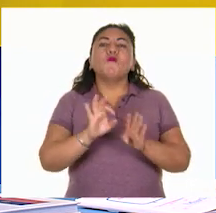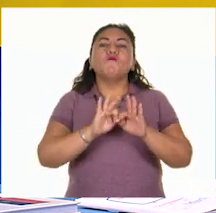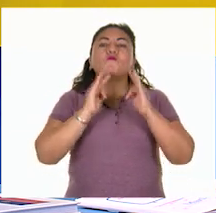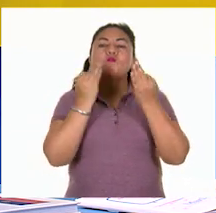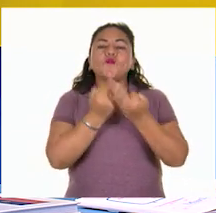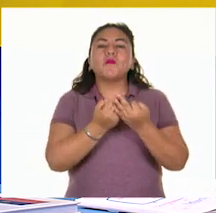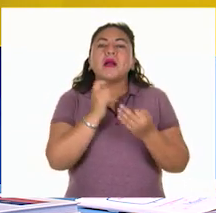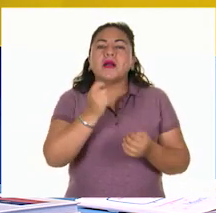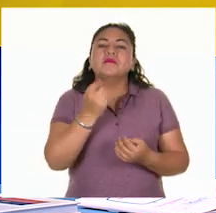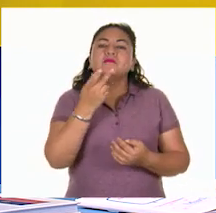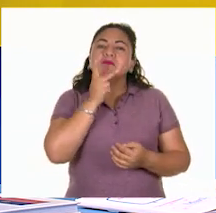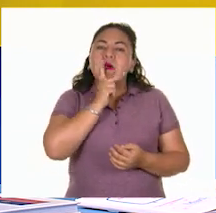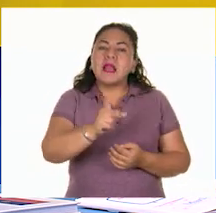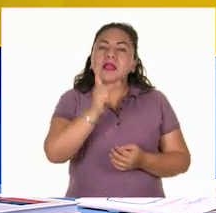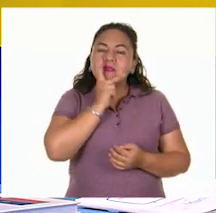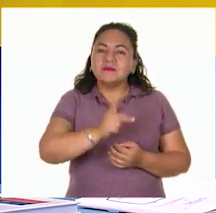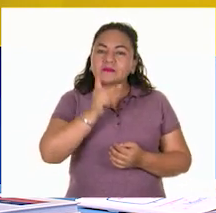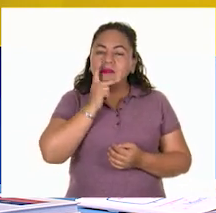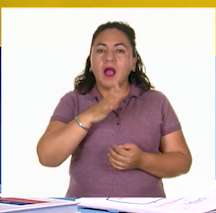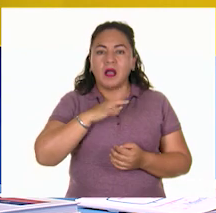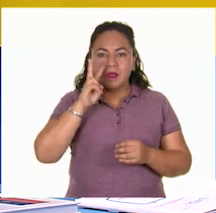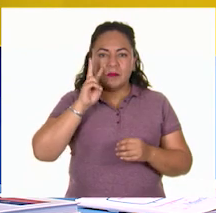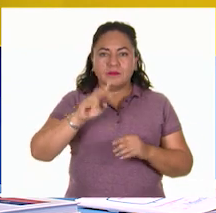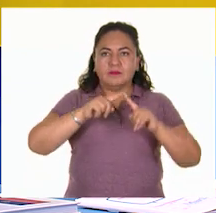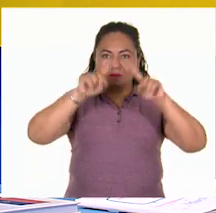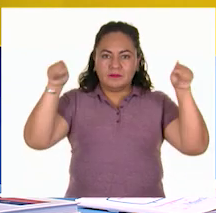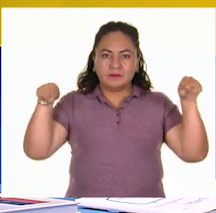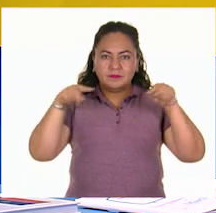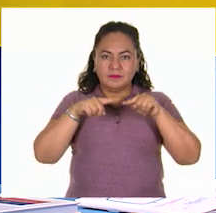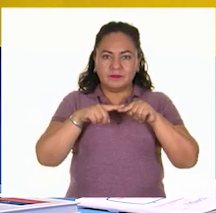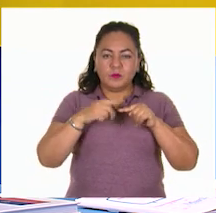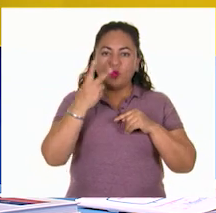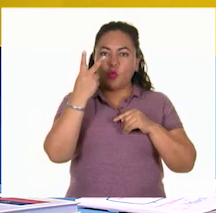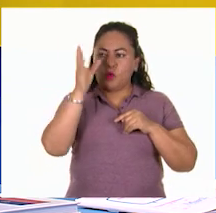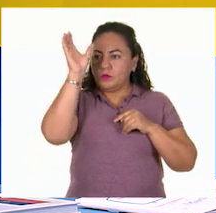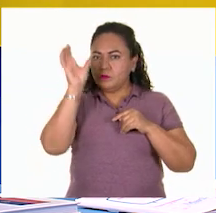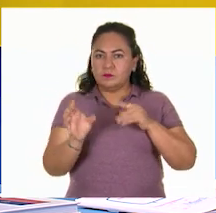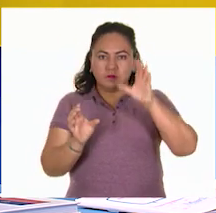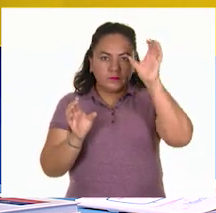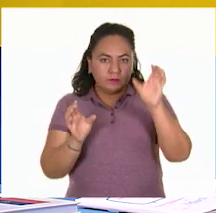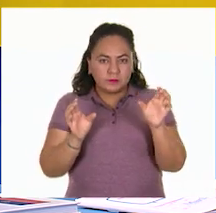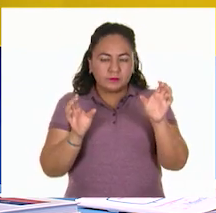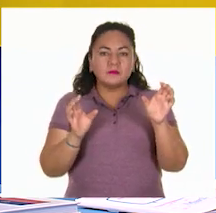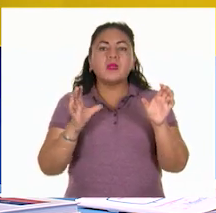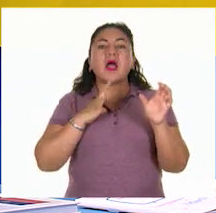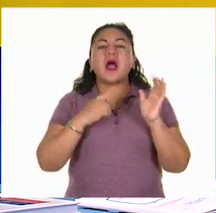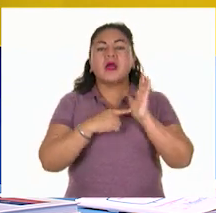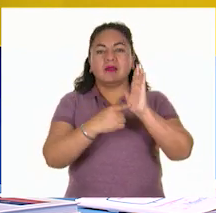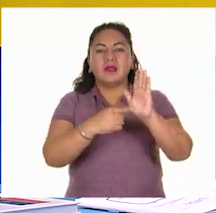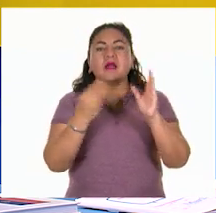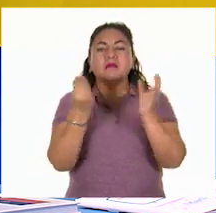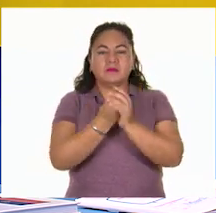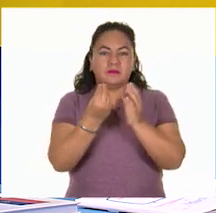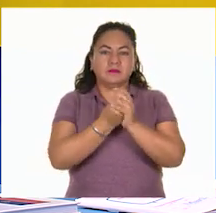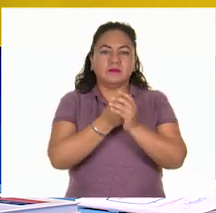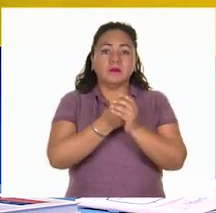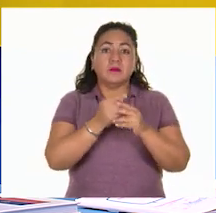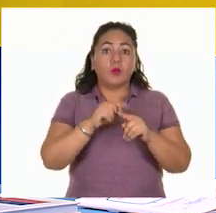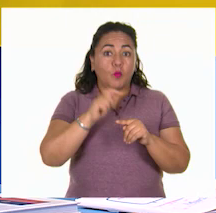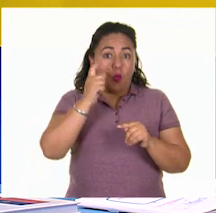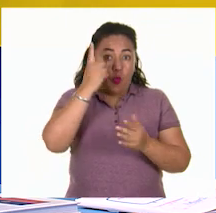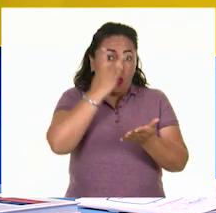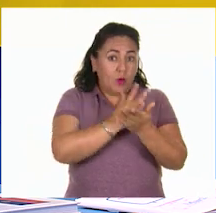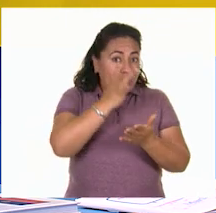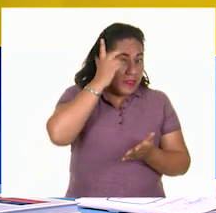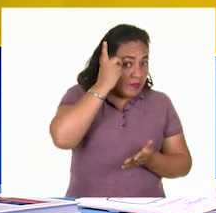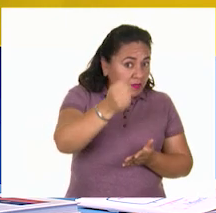lenguaje. En pantalla verás 2 caracterizaciones. Ya sabemos que los tipos textuales no tienen definiciones